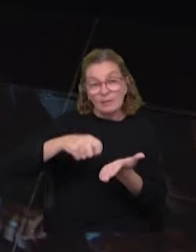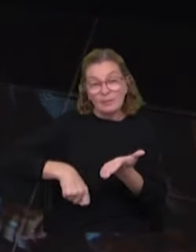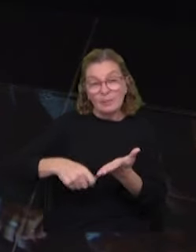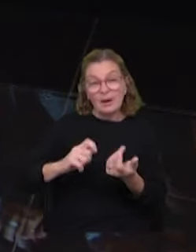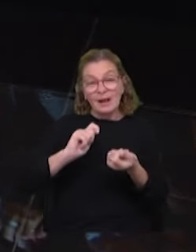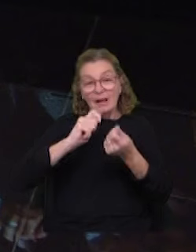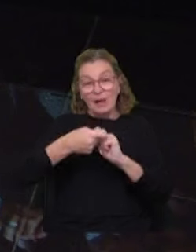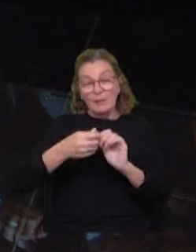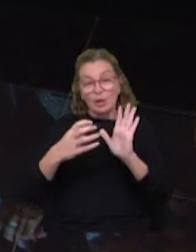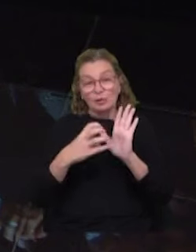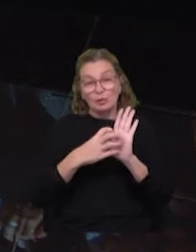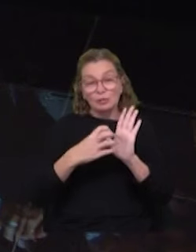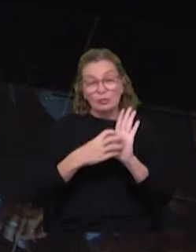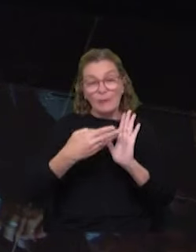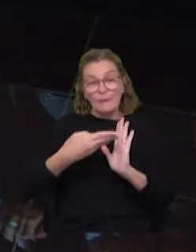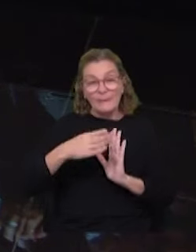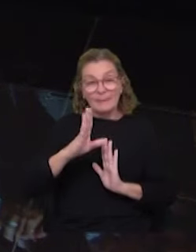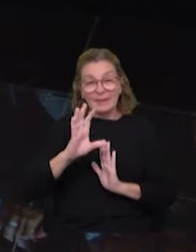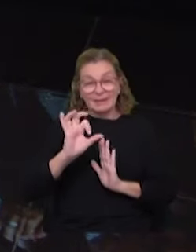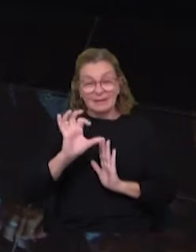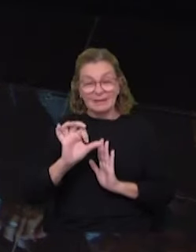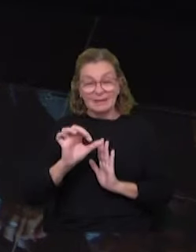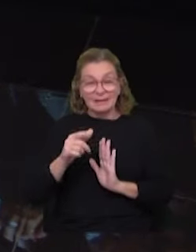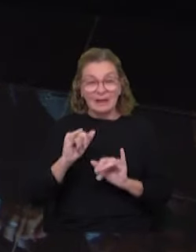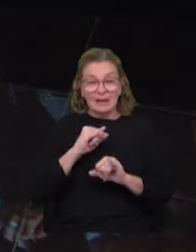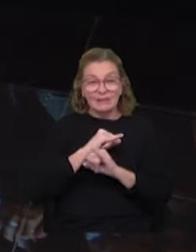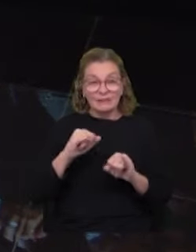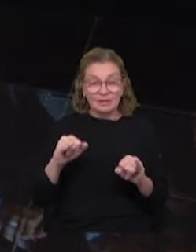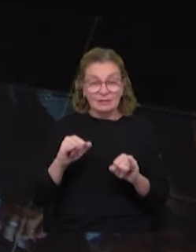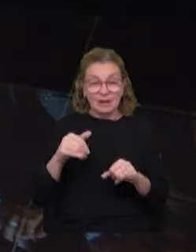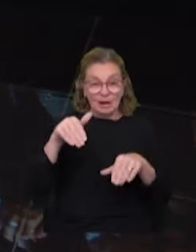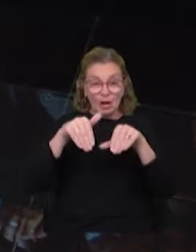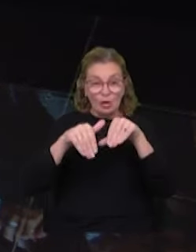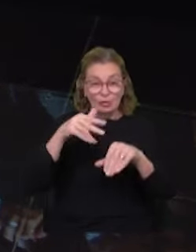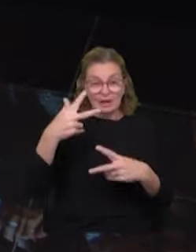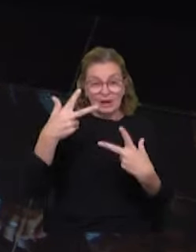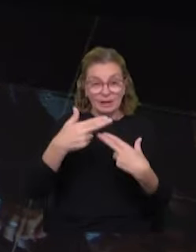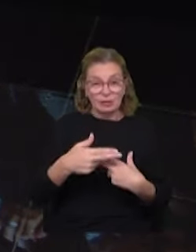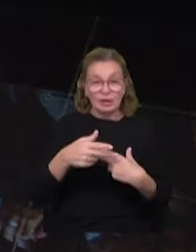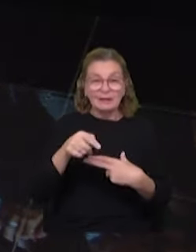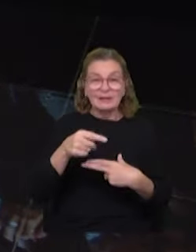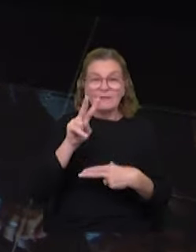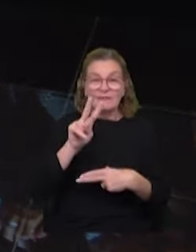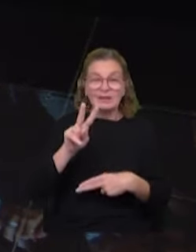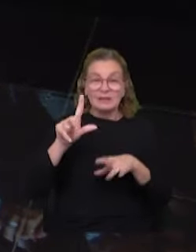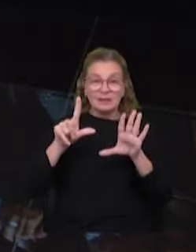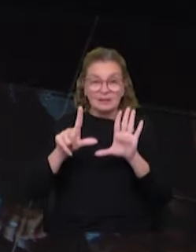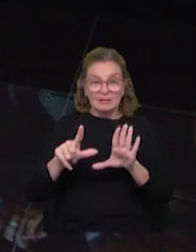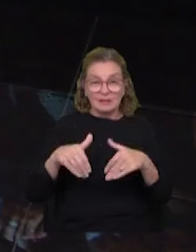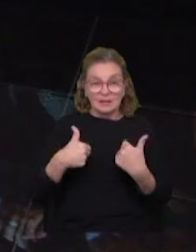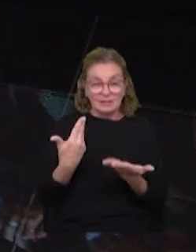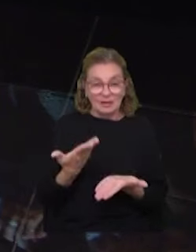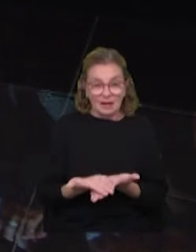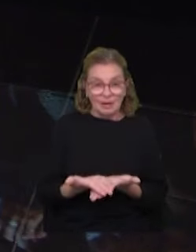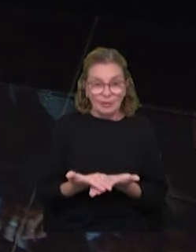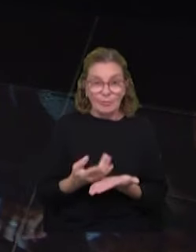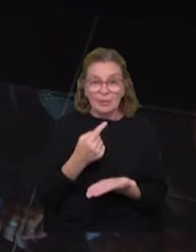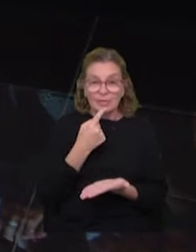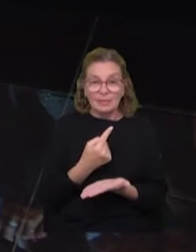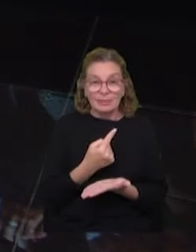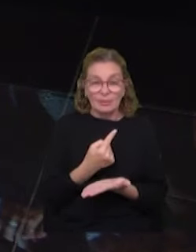reforma constitucional de la seguridad social al cierre del plazo de la corte electoral que era justamente el 27 se entregaron como decía en